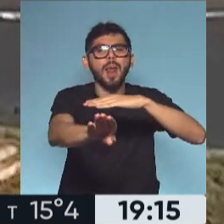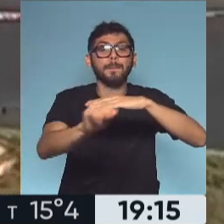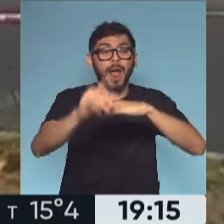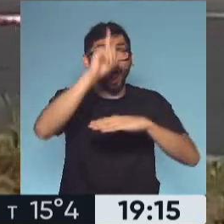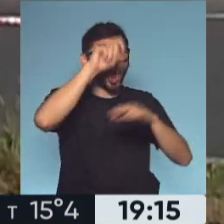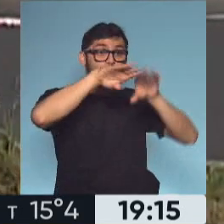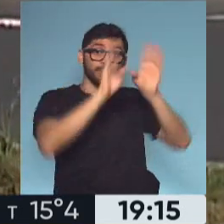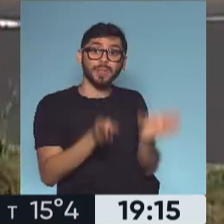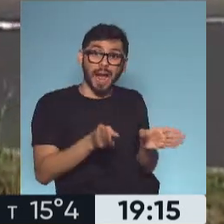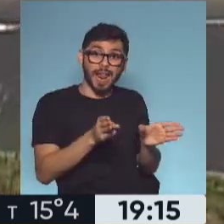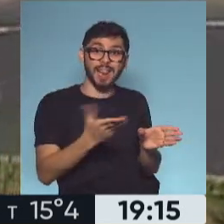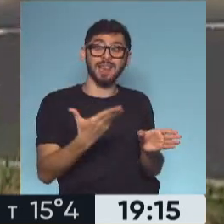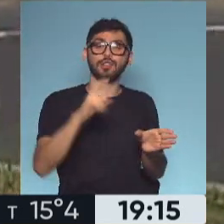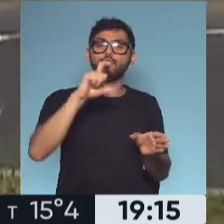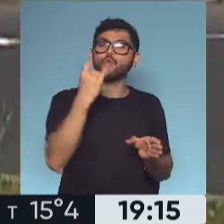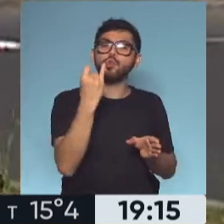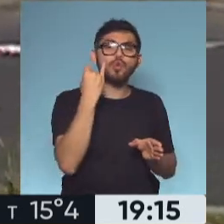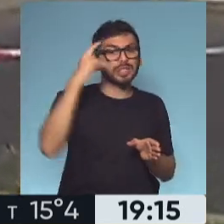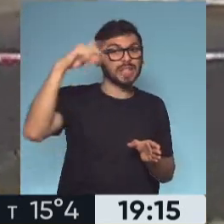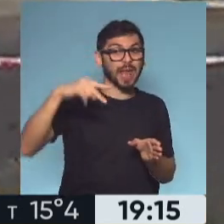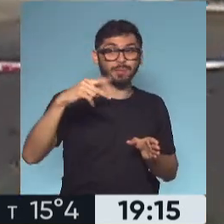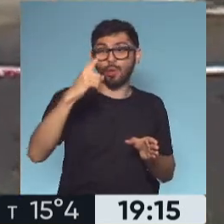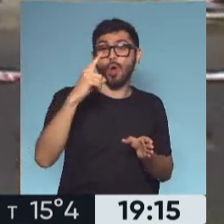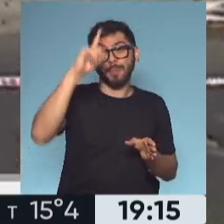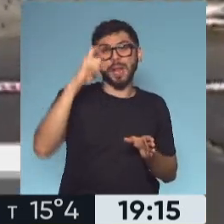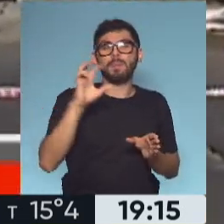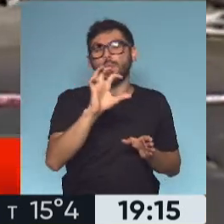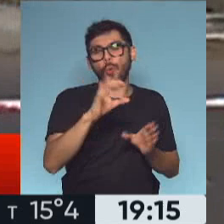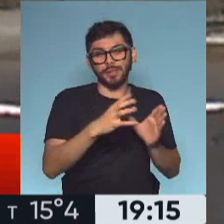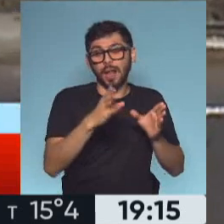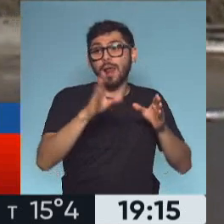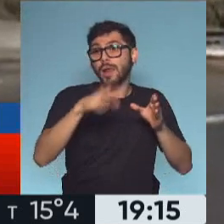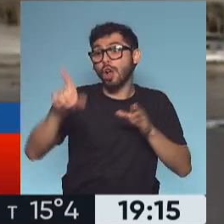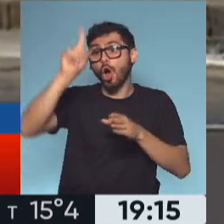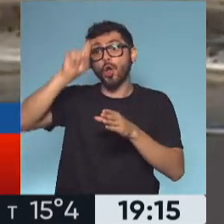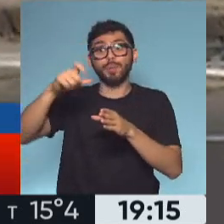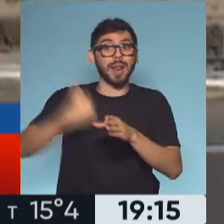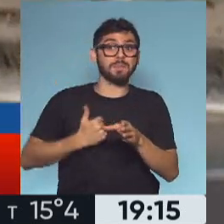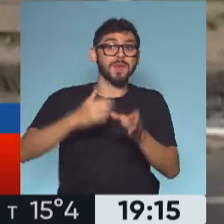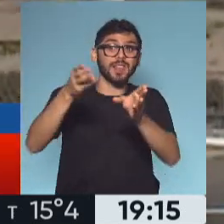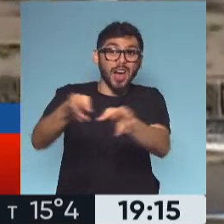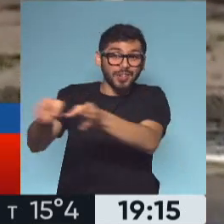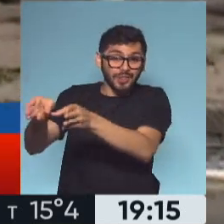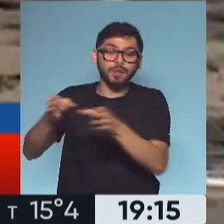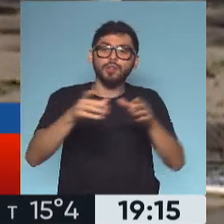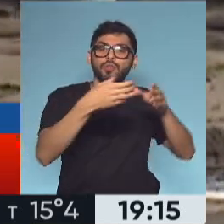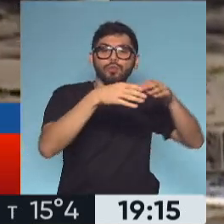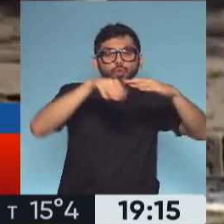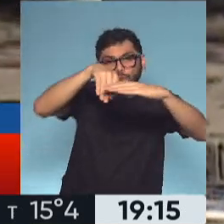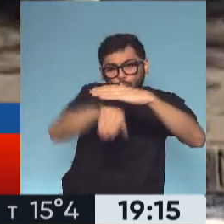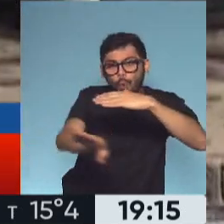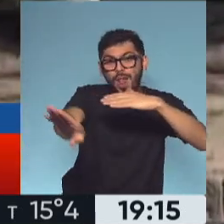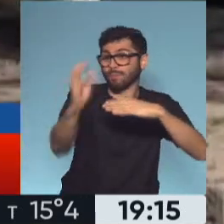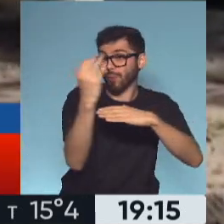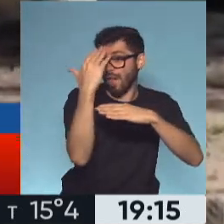Hospital Provincial de Santa Fe, Dr. Cuyen, con el Hospital Militar de Campaña, que se ha levantado enfrente